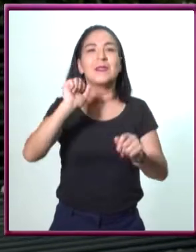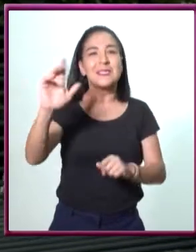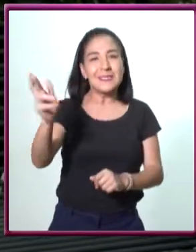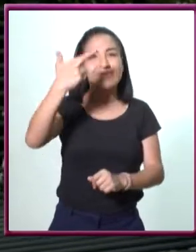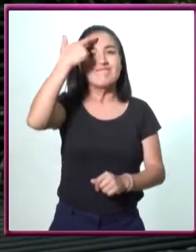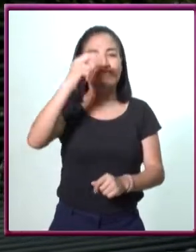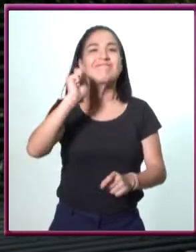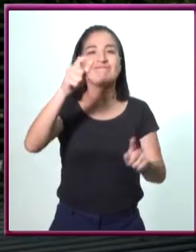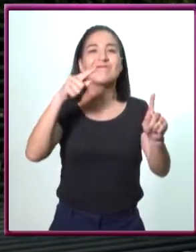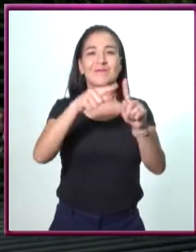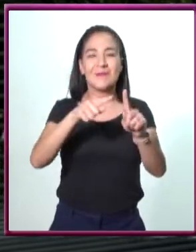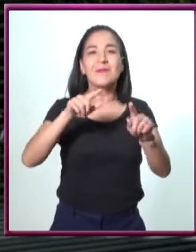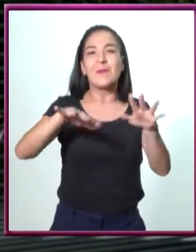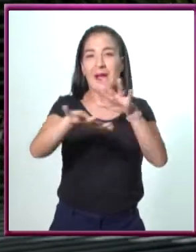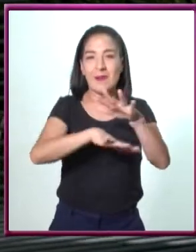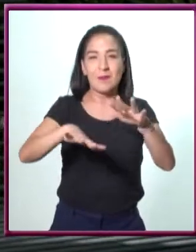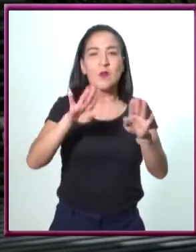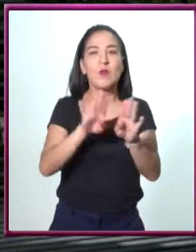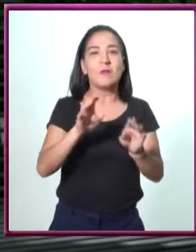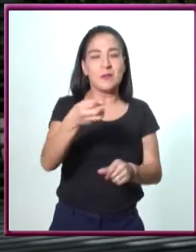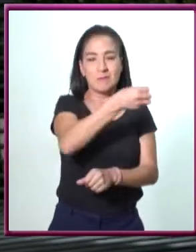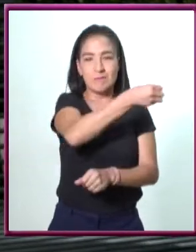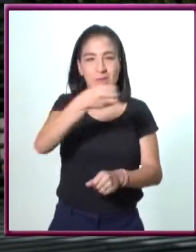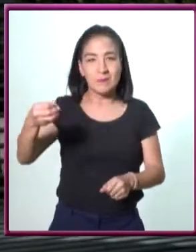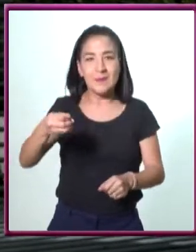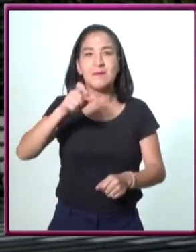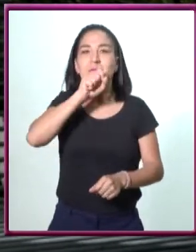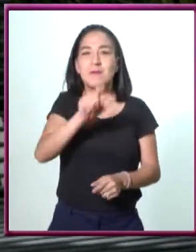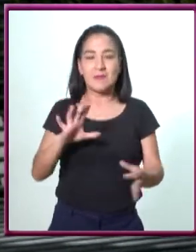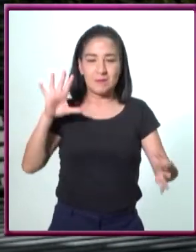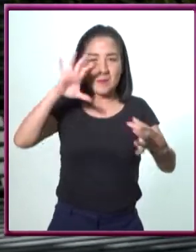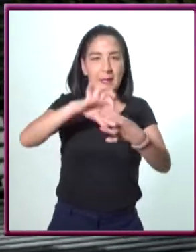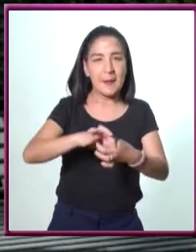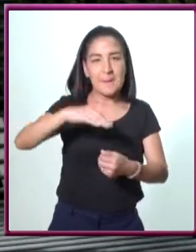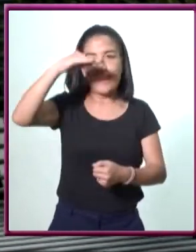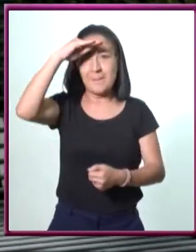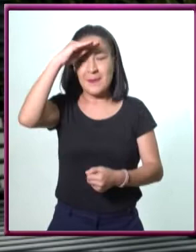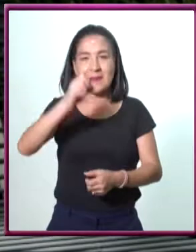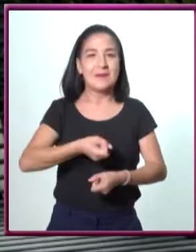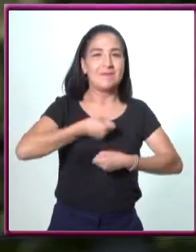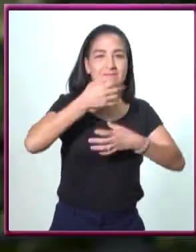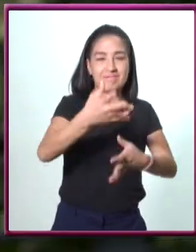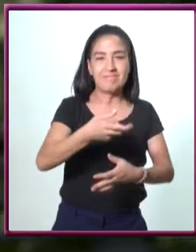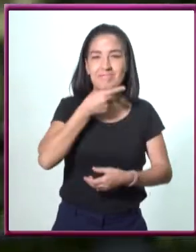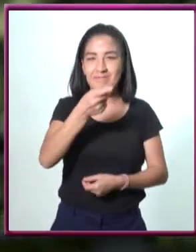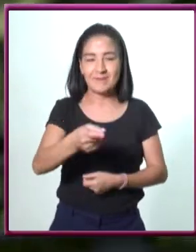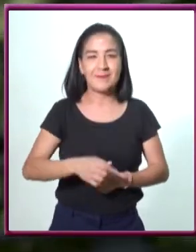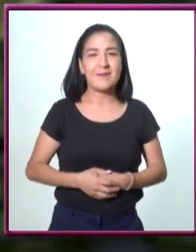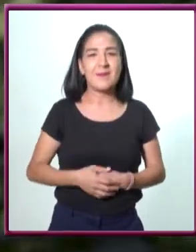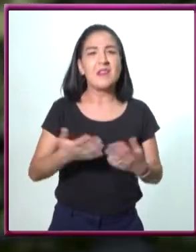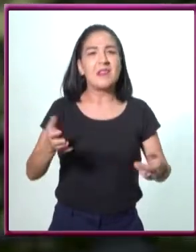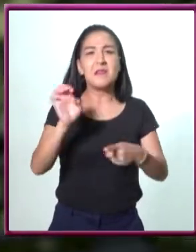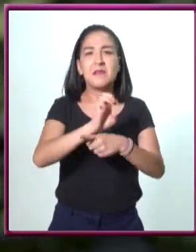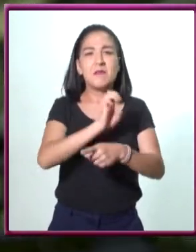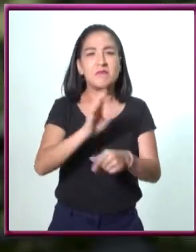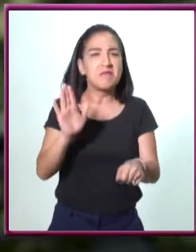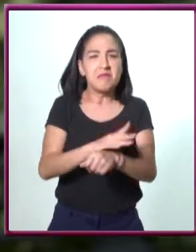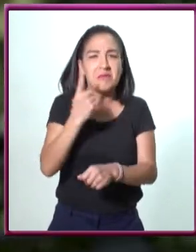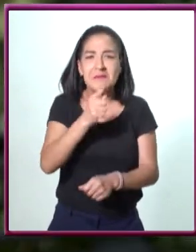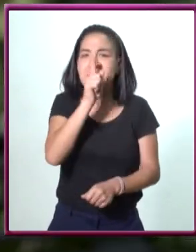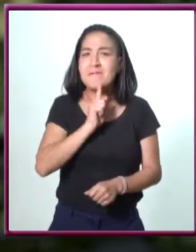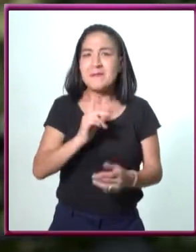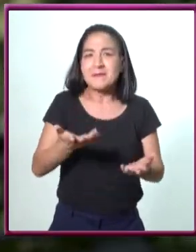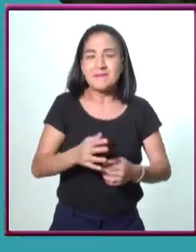la definición básica: concordancia entre lo que se piensa y lo que se dice. Entonces, ¿por qué